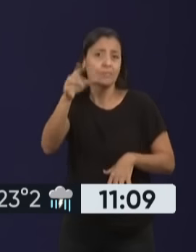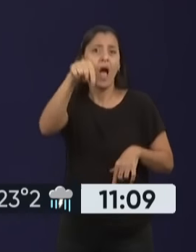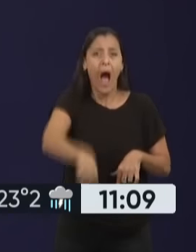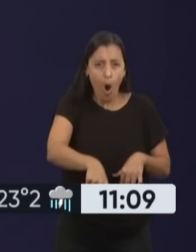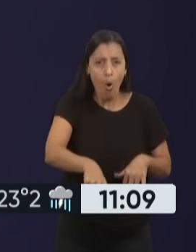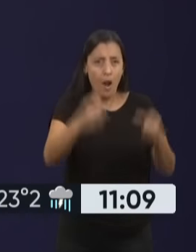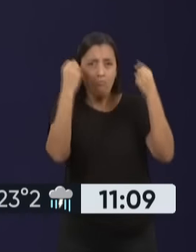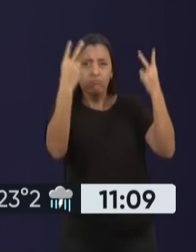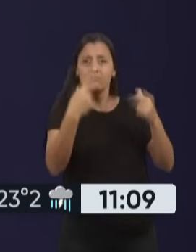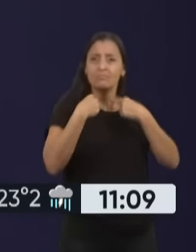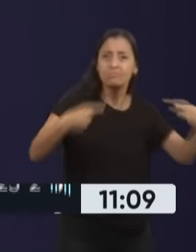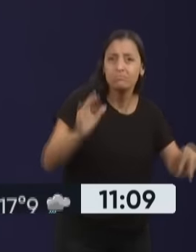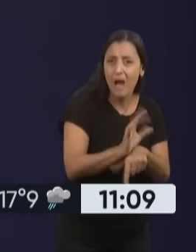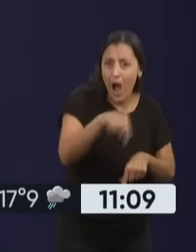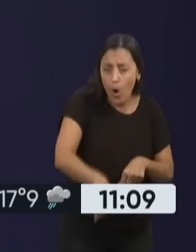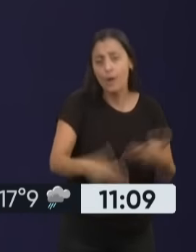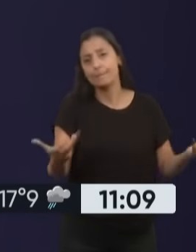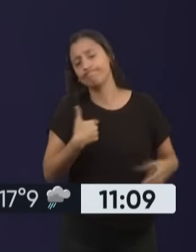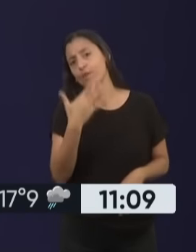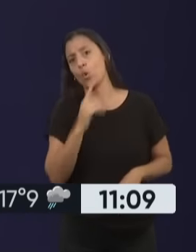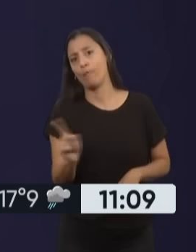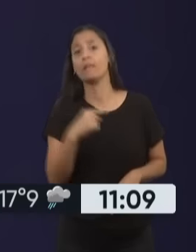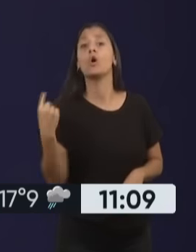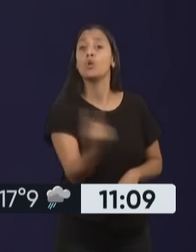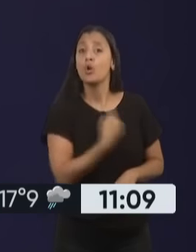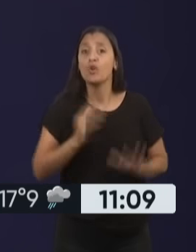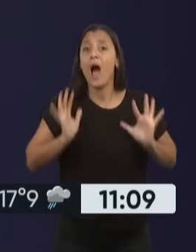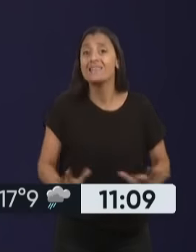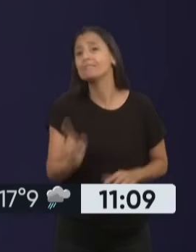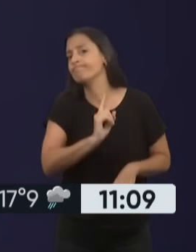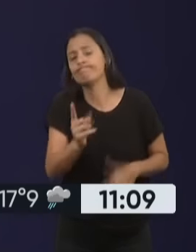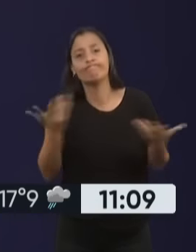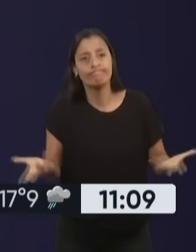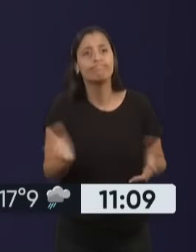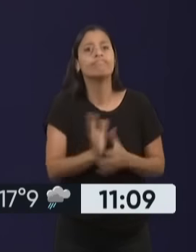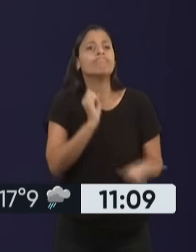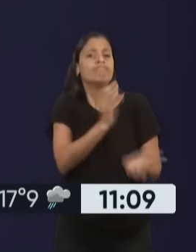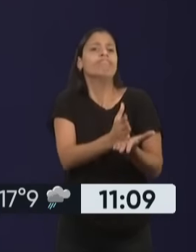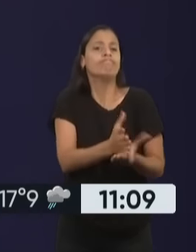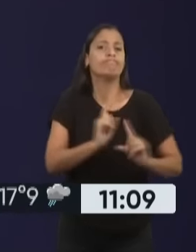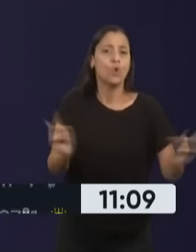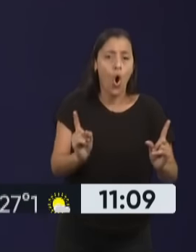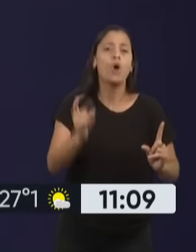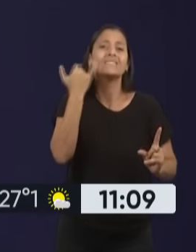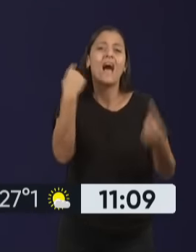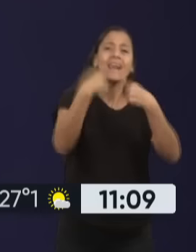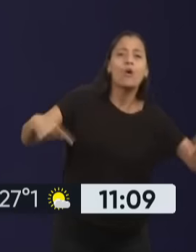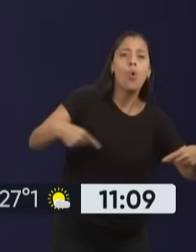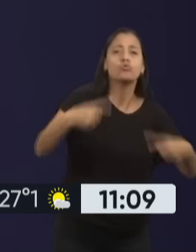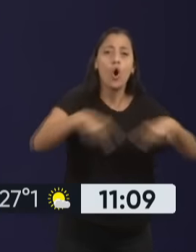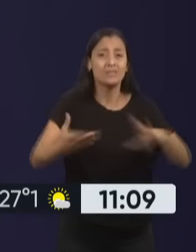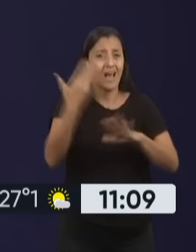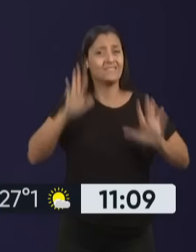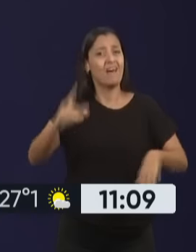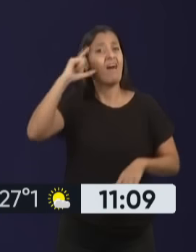partidas eh nosotros no vamos a hacer asignación arbitraria de recursos eso ya lo dijimos lo dijimos el 10 de